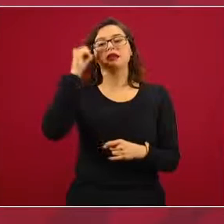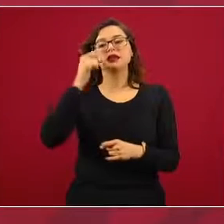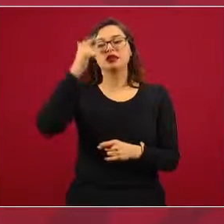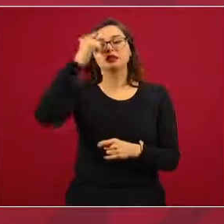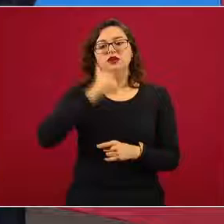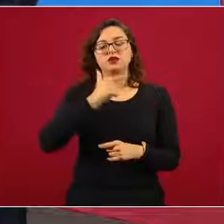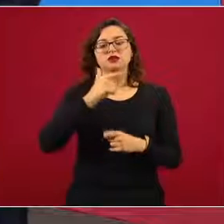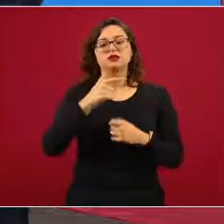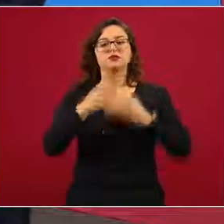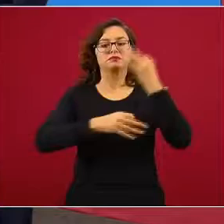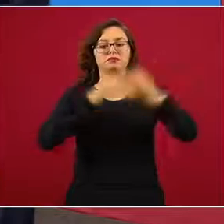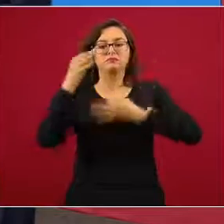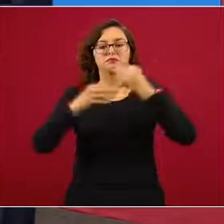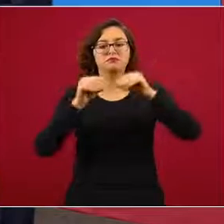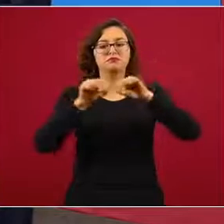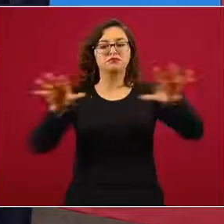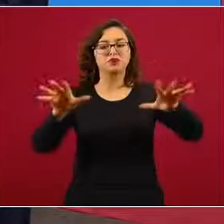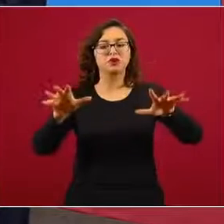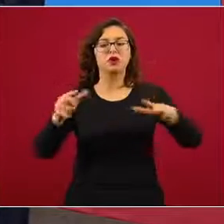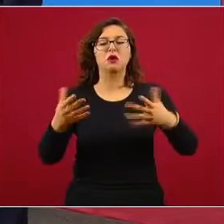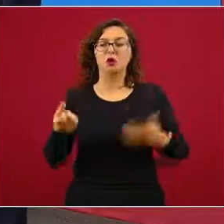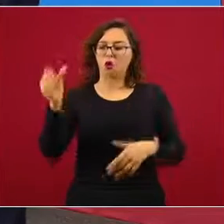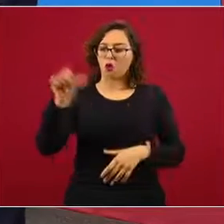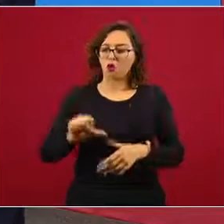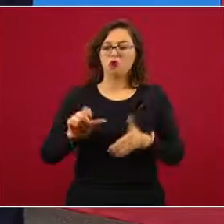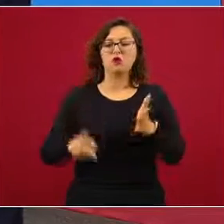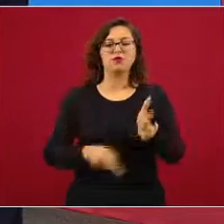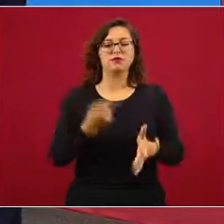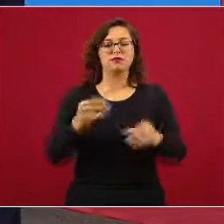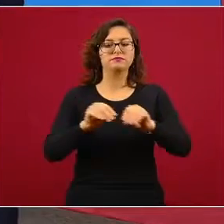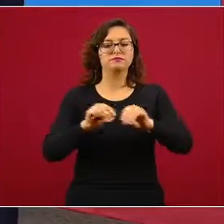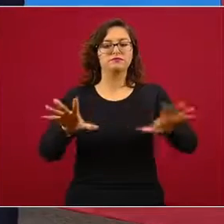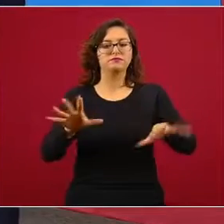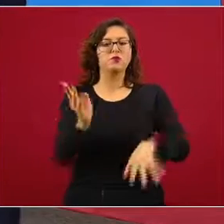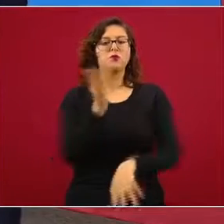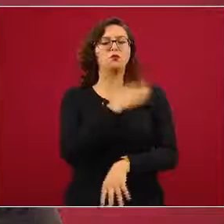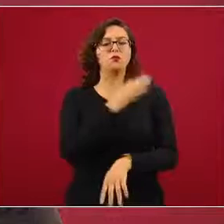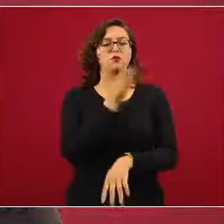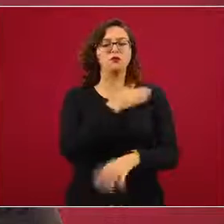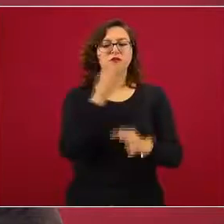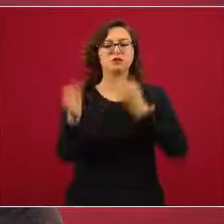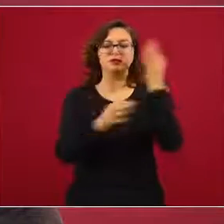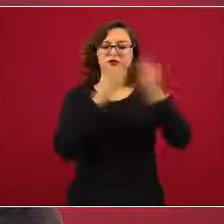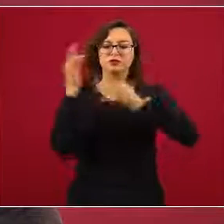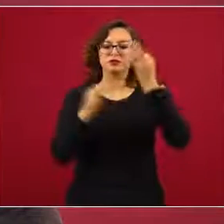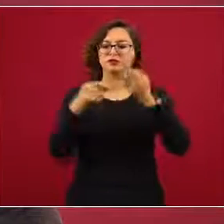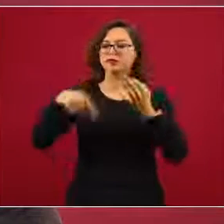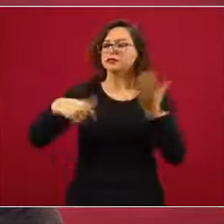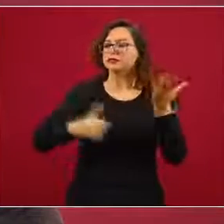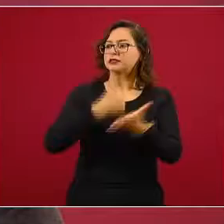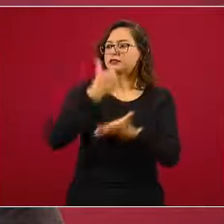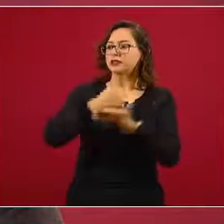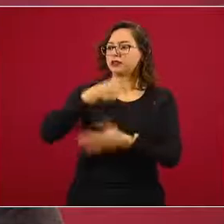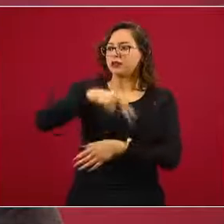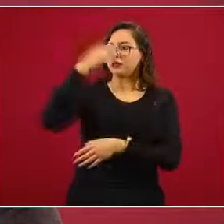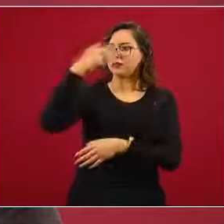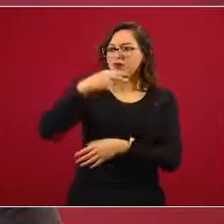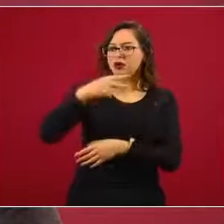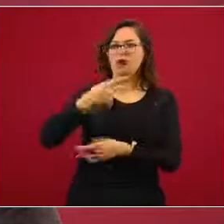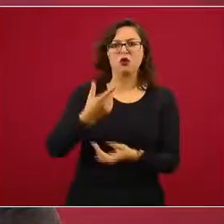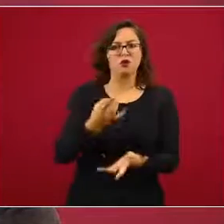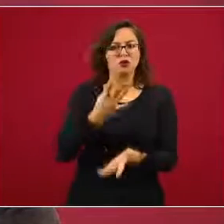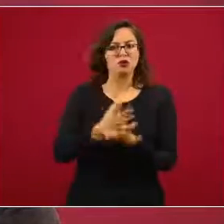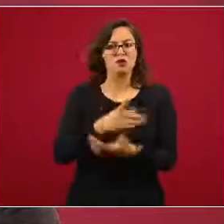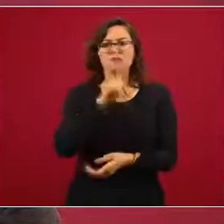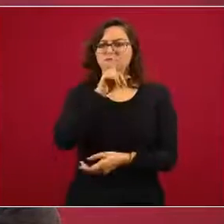buenas noticias, no solo para la Ciudad de México, que es el centro de atención por razones obvias, sino en todo el